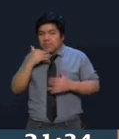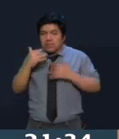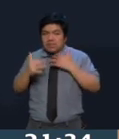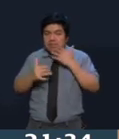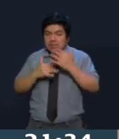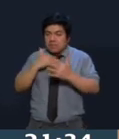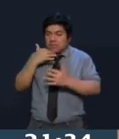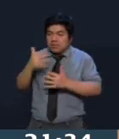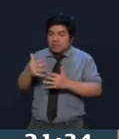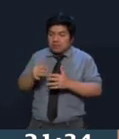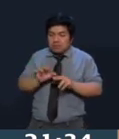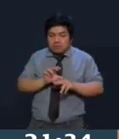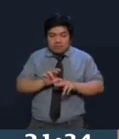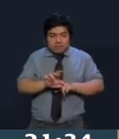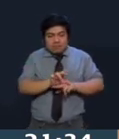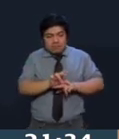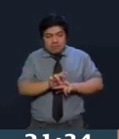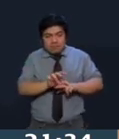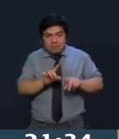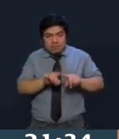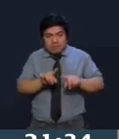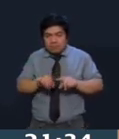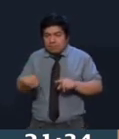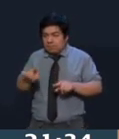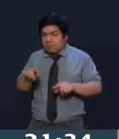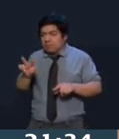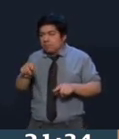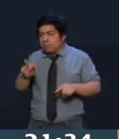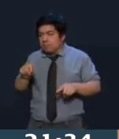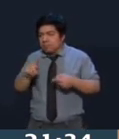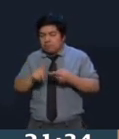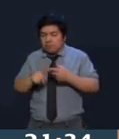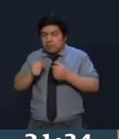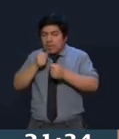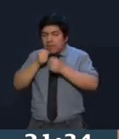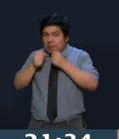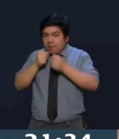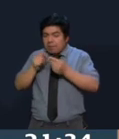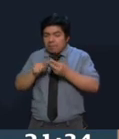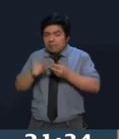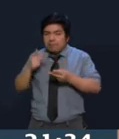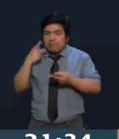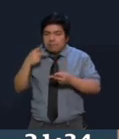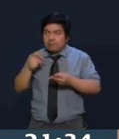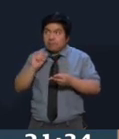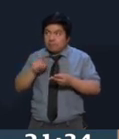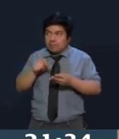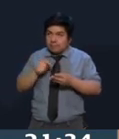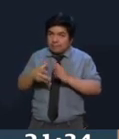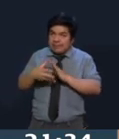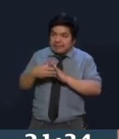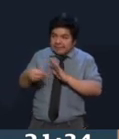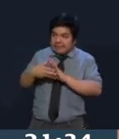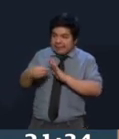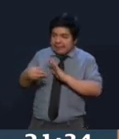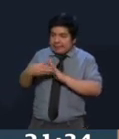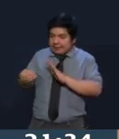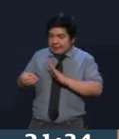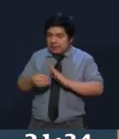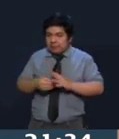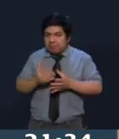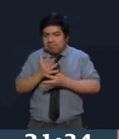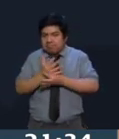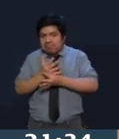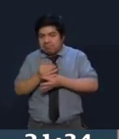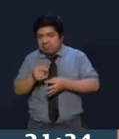descarrilado el Tren Maya. Muchos medios de comunicación, muchos comentaristas políticos repitieron esta narrativa a